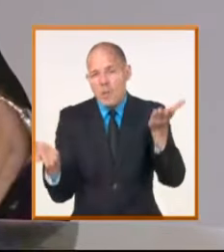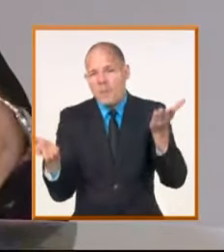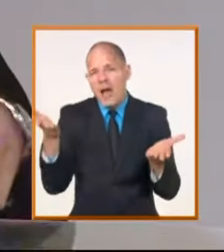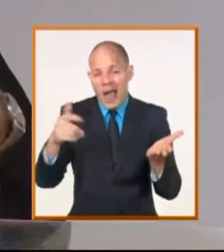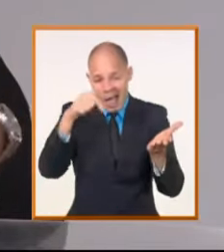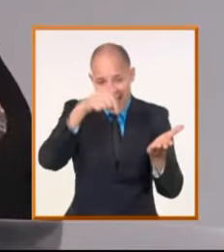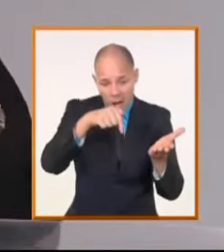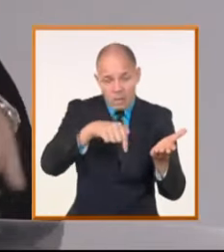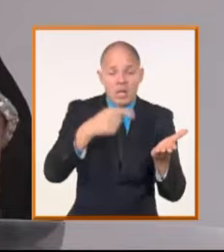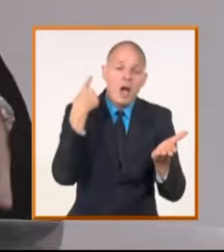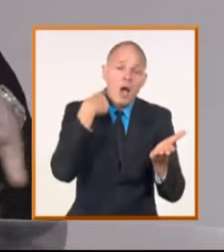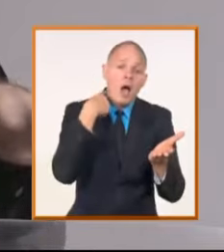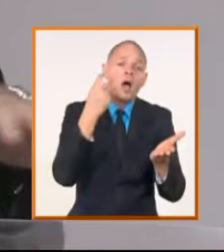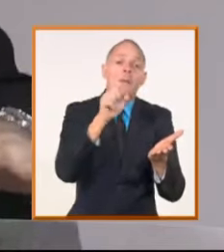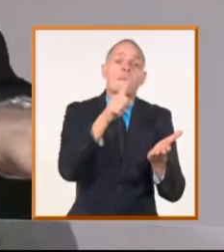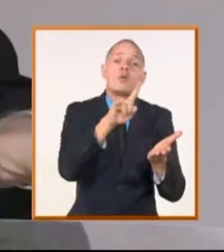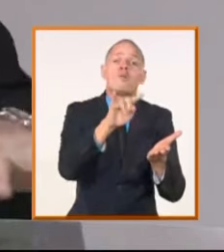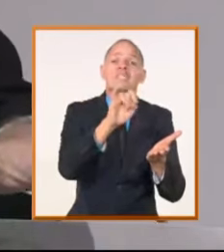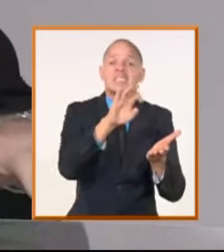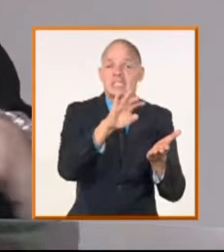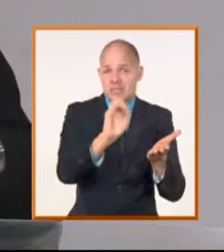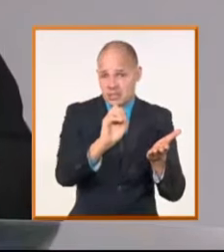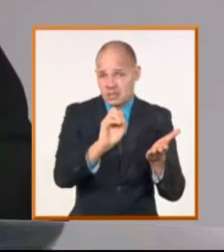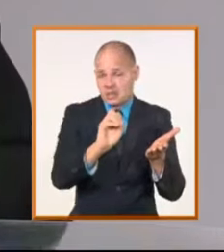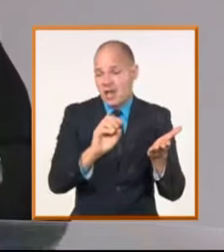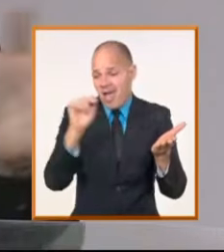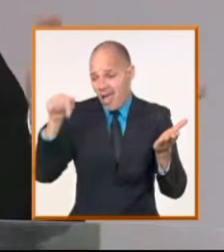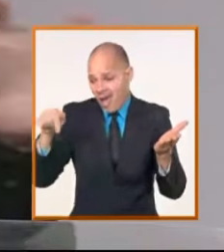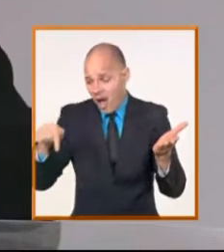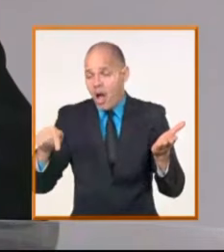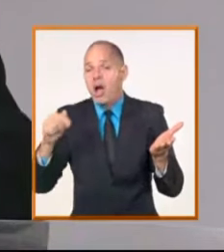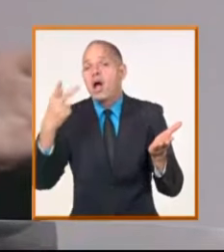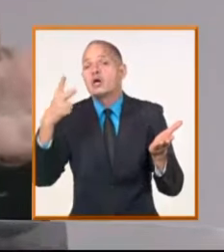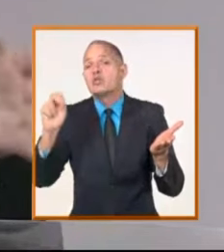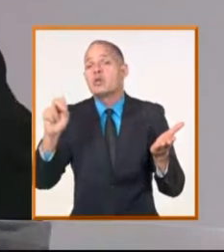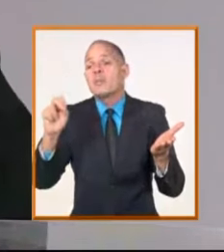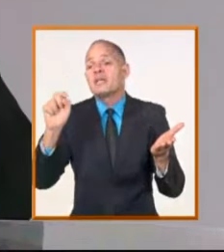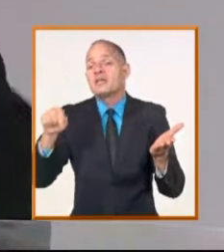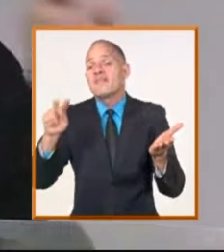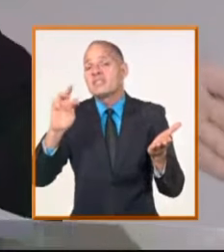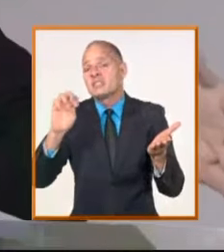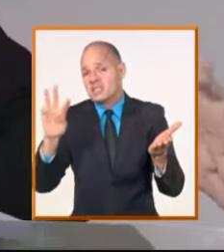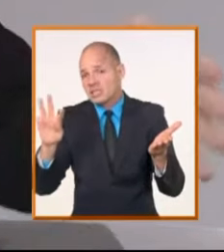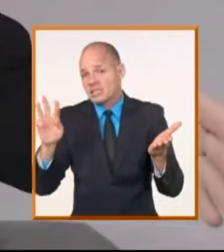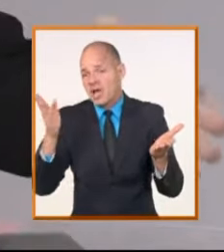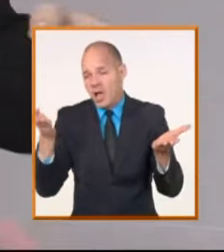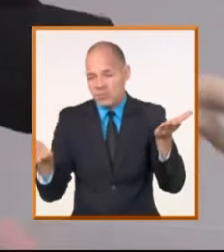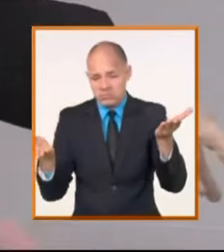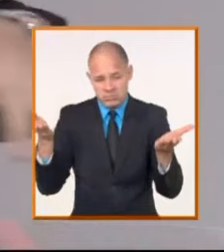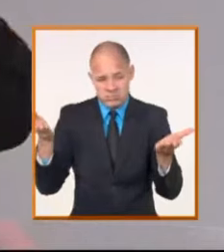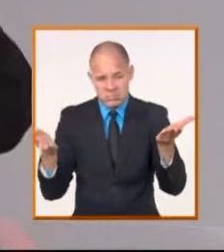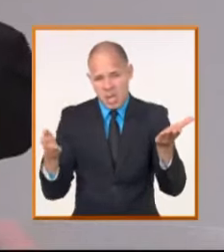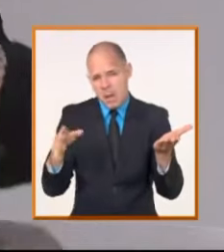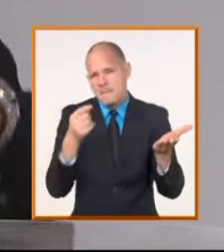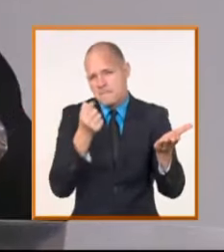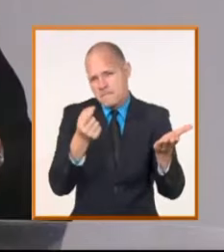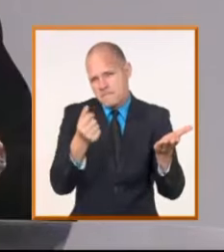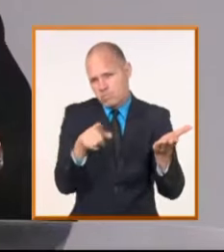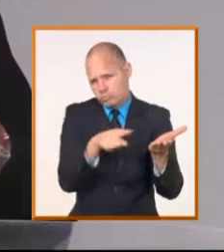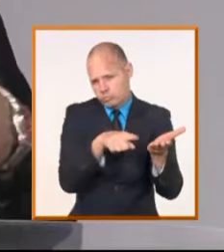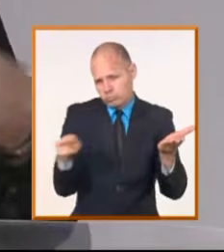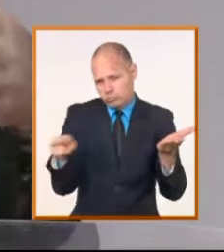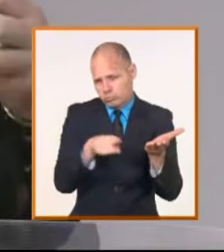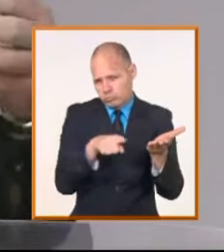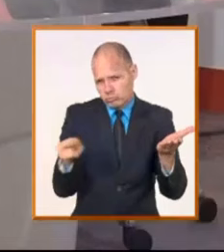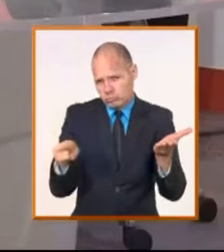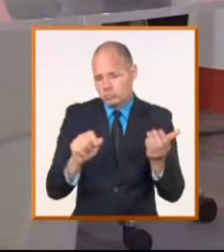una economía relativamente baja inflación, al menos en el indicador normal, con su comportamiento tipo a partir de la década del 80, sobre